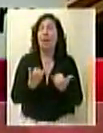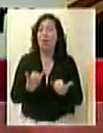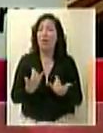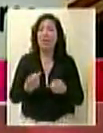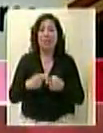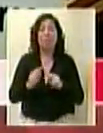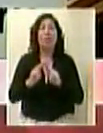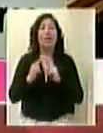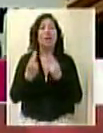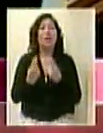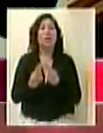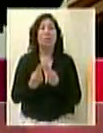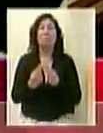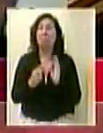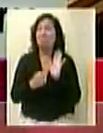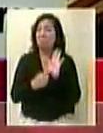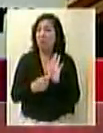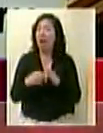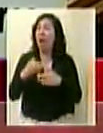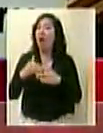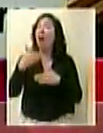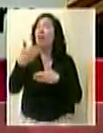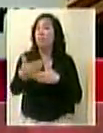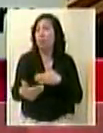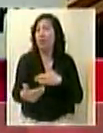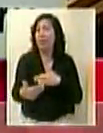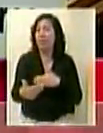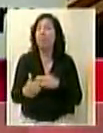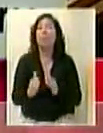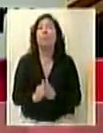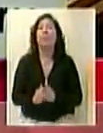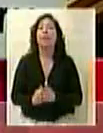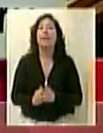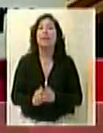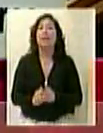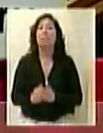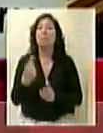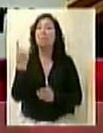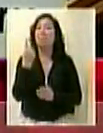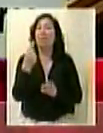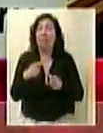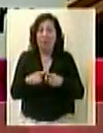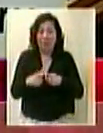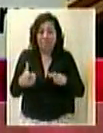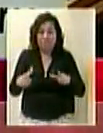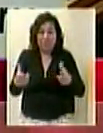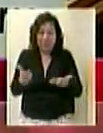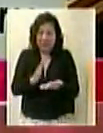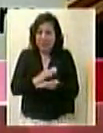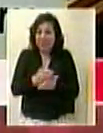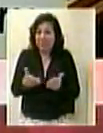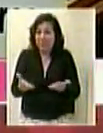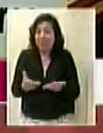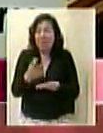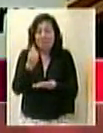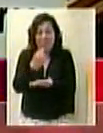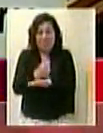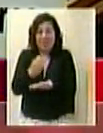acá. Hay una exhibición aquí afuera de la primera libreta electoral en ese entonces que permitía